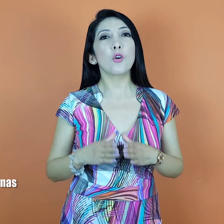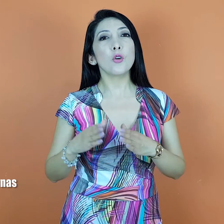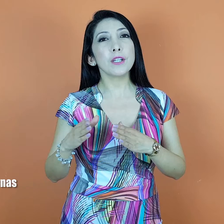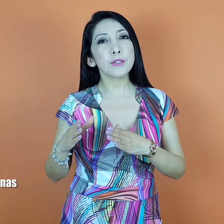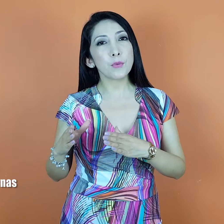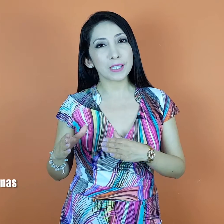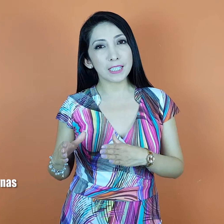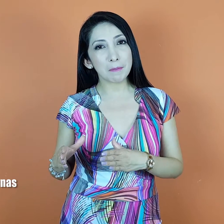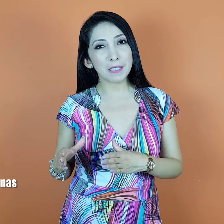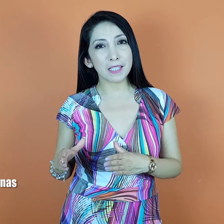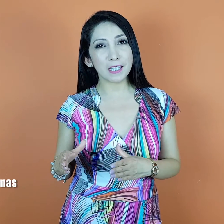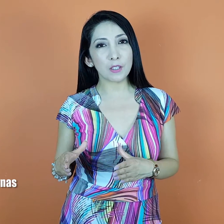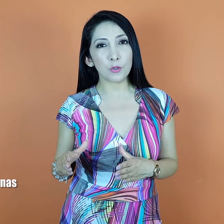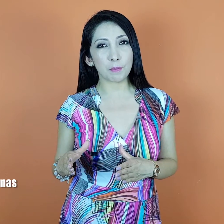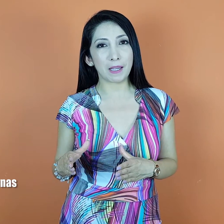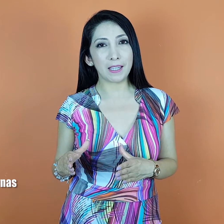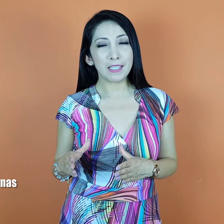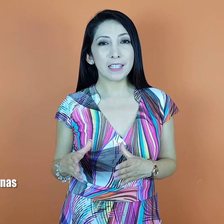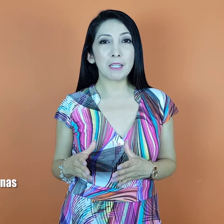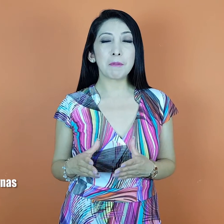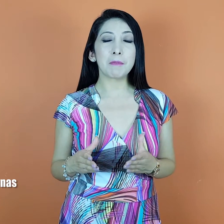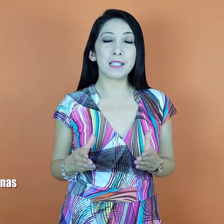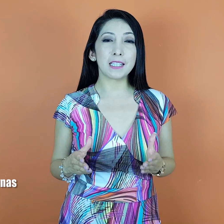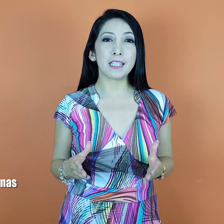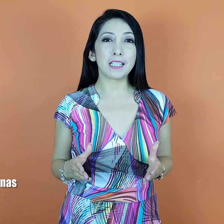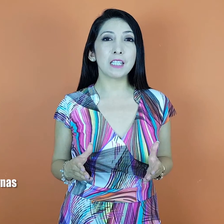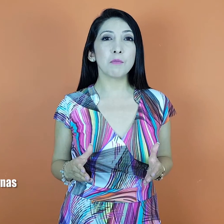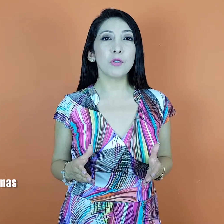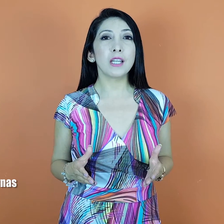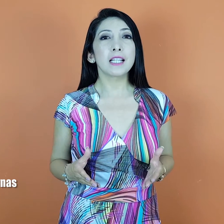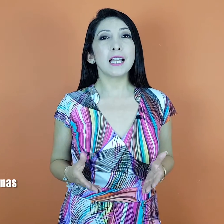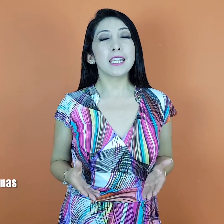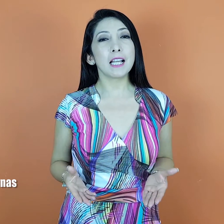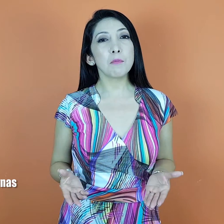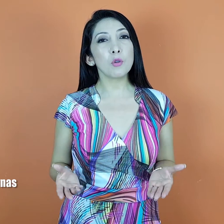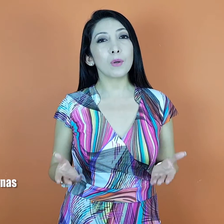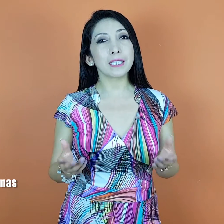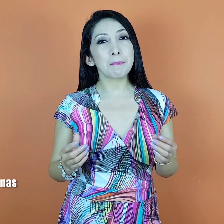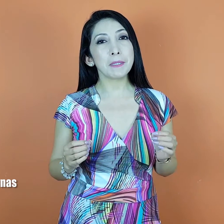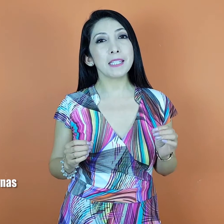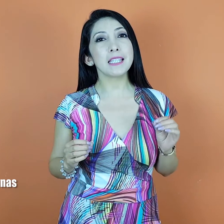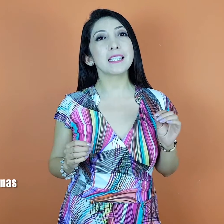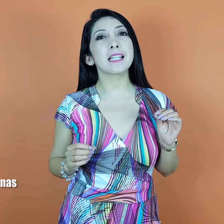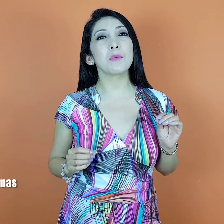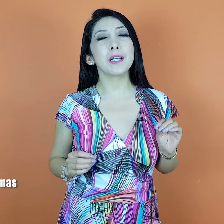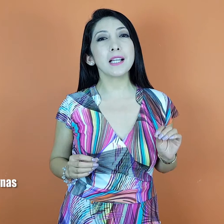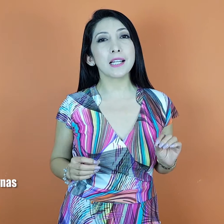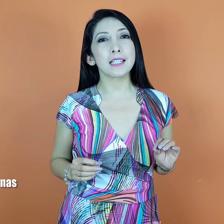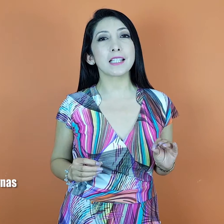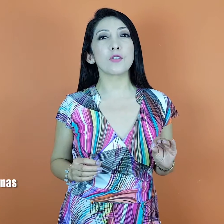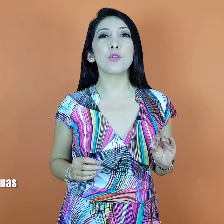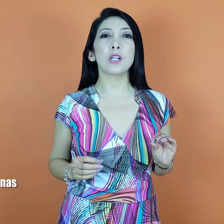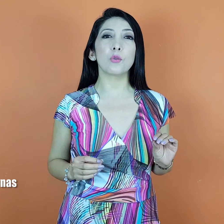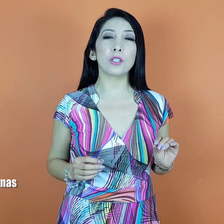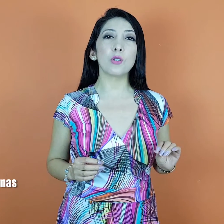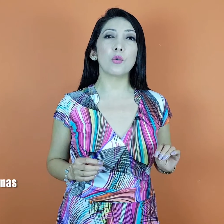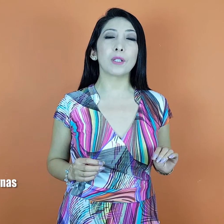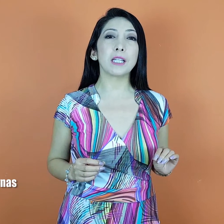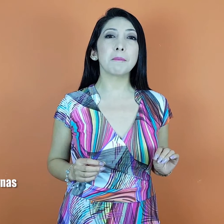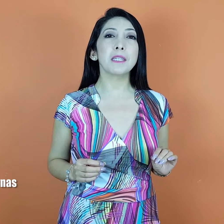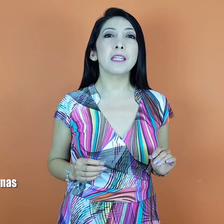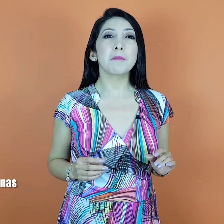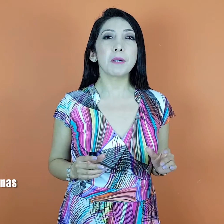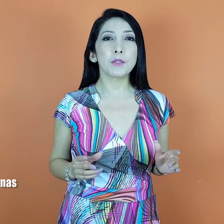umalliqnin Congreso wasikamacha yaykuspa. Chaypim riqsiykachimun kay hamuq watapi iskay waranja iskay chunka